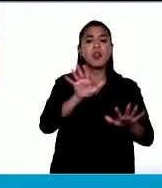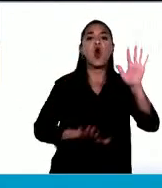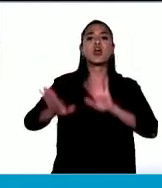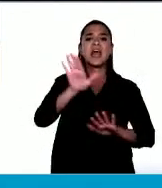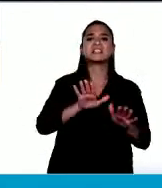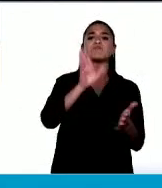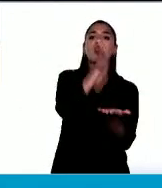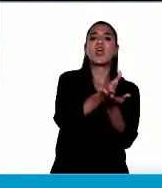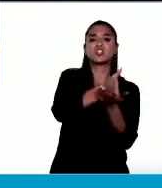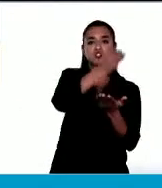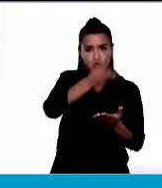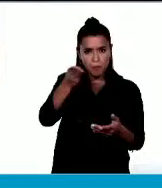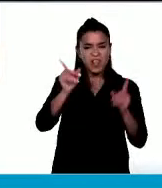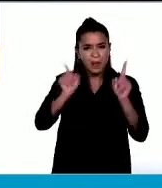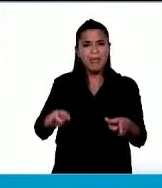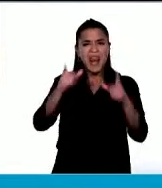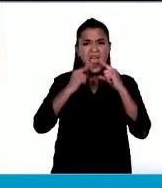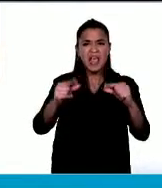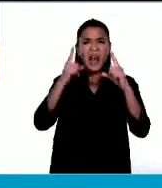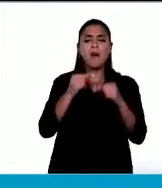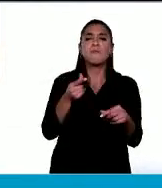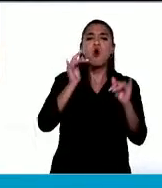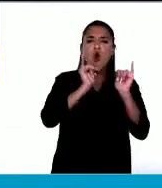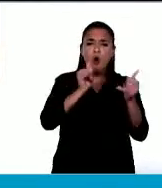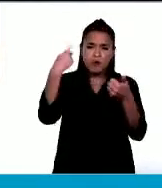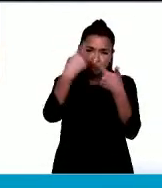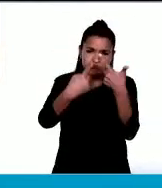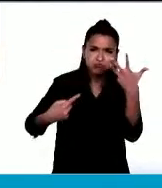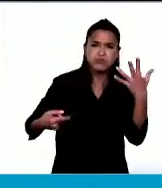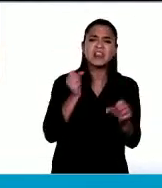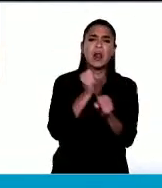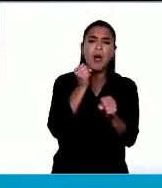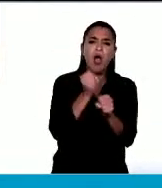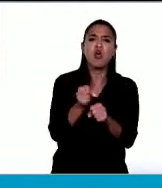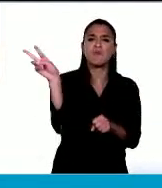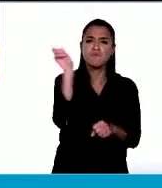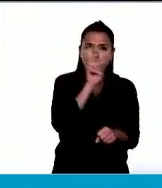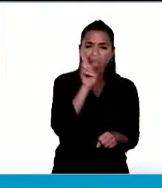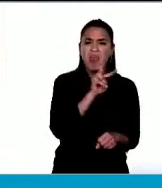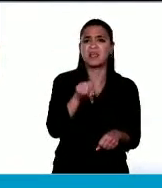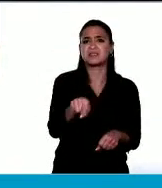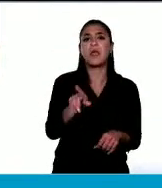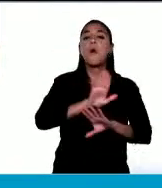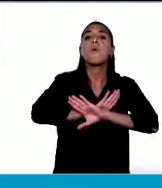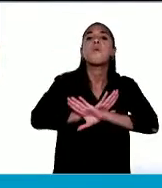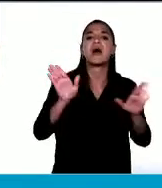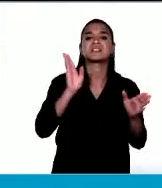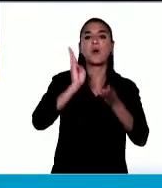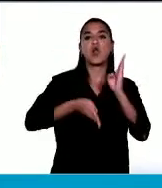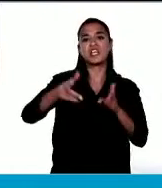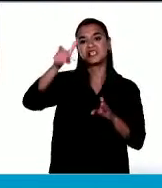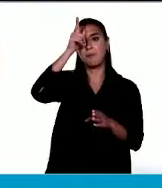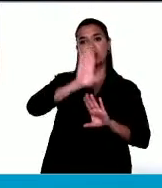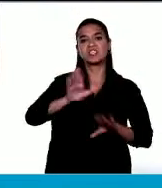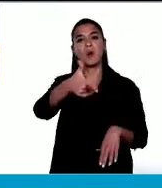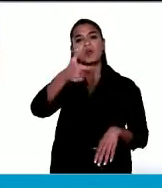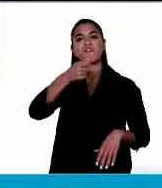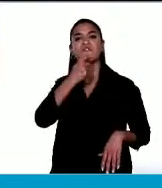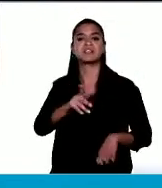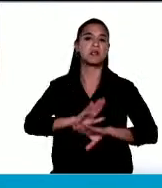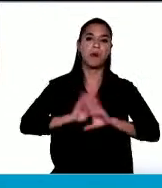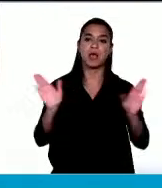humanos, el reclamo de miles de jóvenes, de trabajadores, de mujeres que quieren que se termine con la violencia policial y el gatillo fácil de una